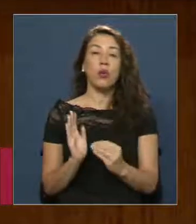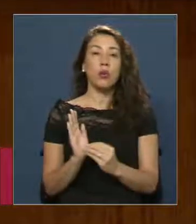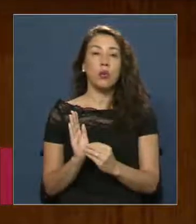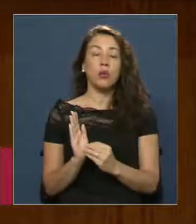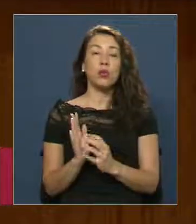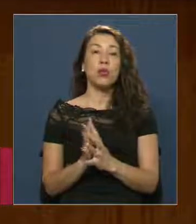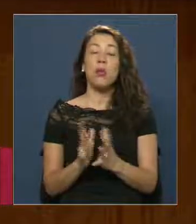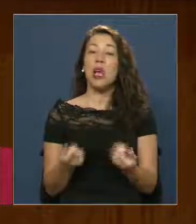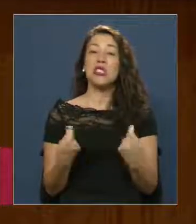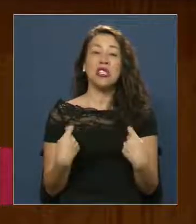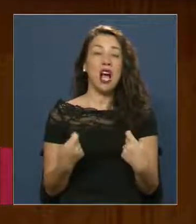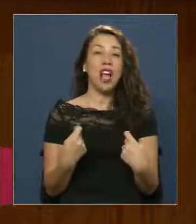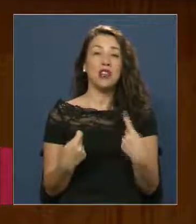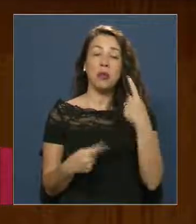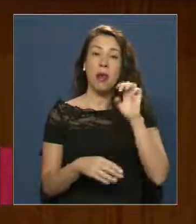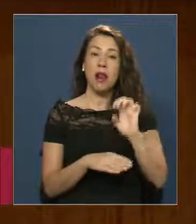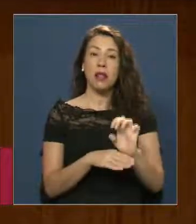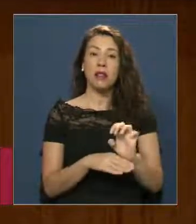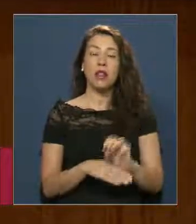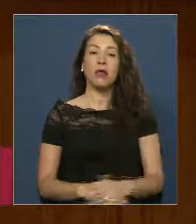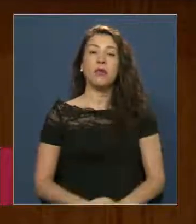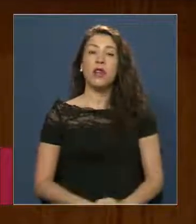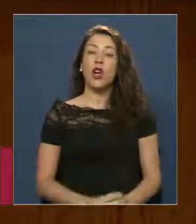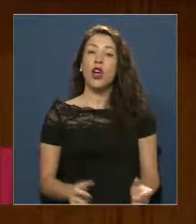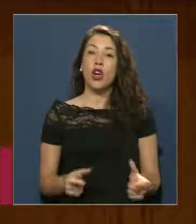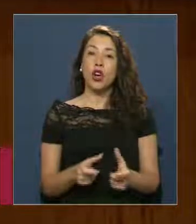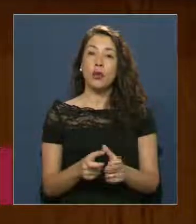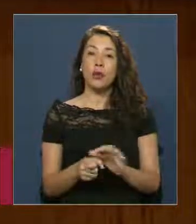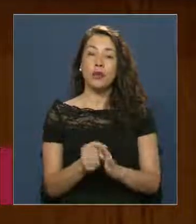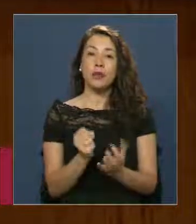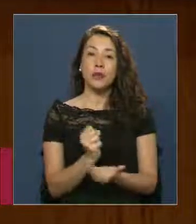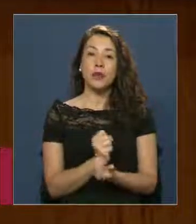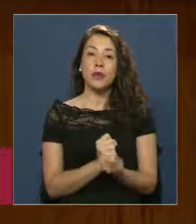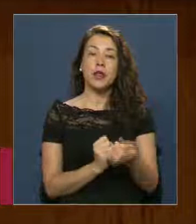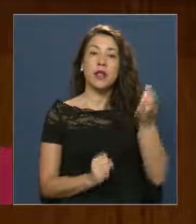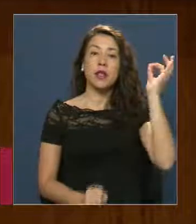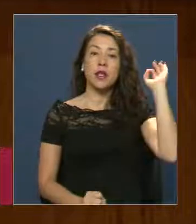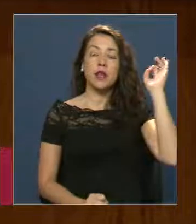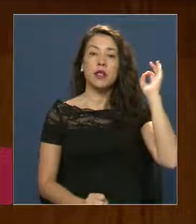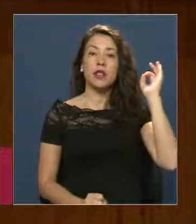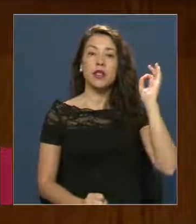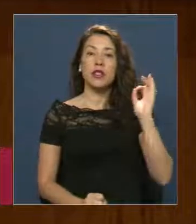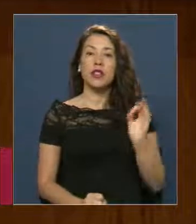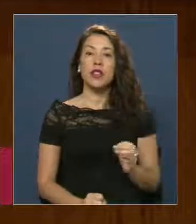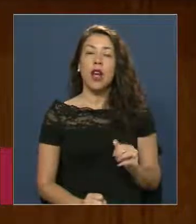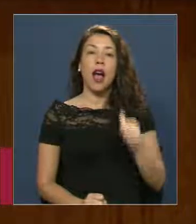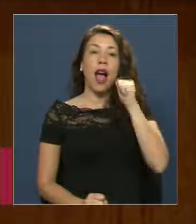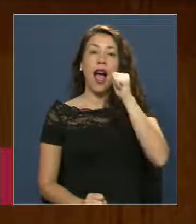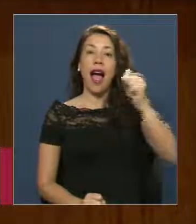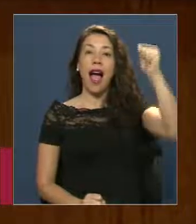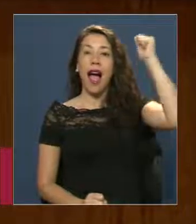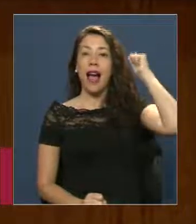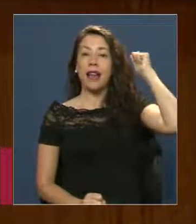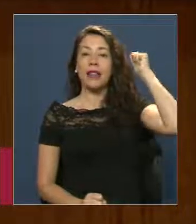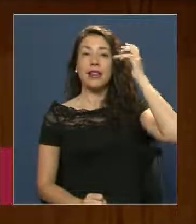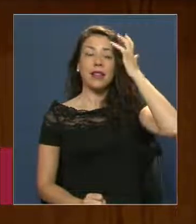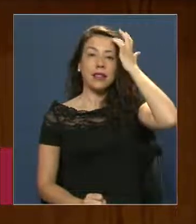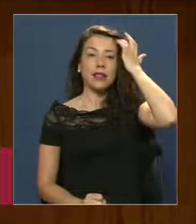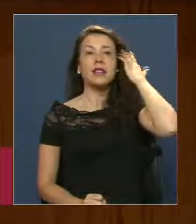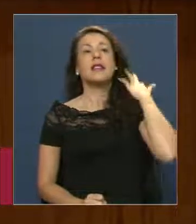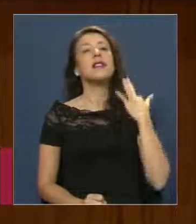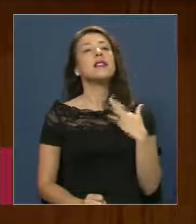un mayor gasto fiscal. Nuestra Comisión de Hacienda, en sesión de antes de ayer, es